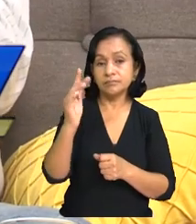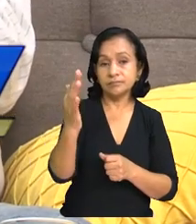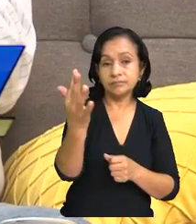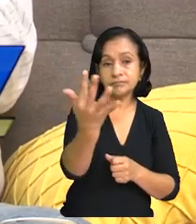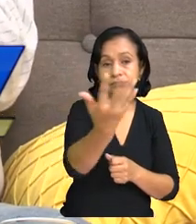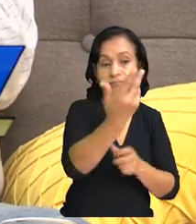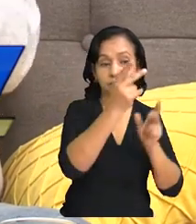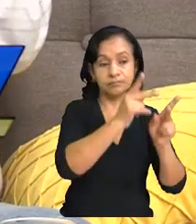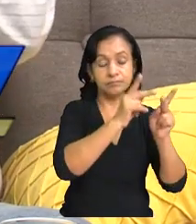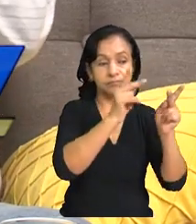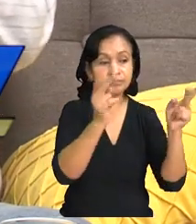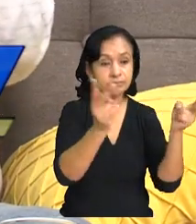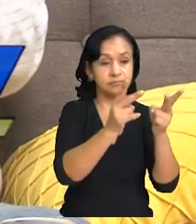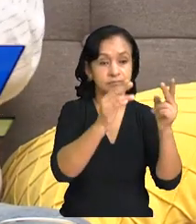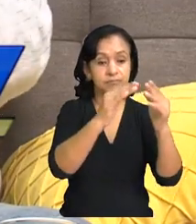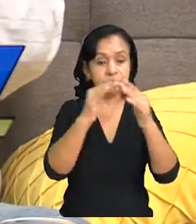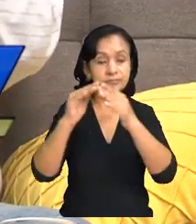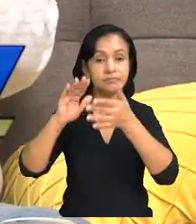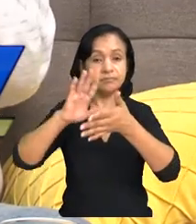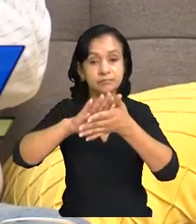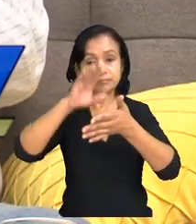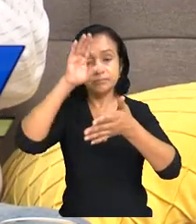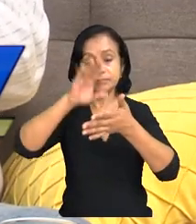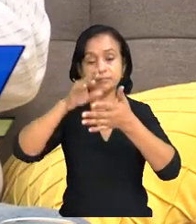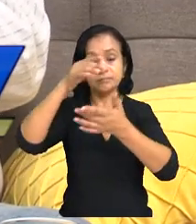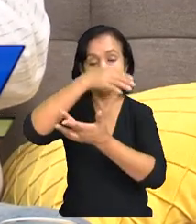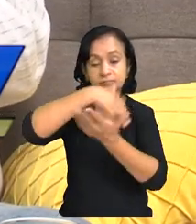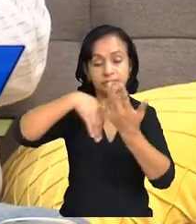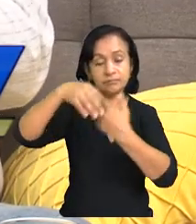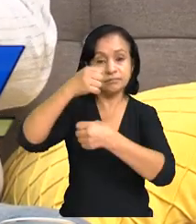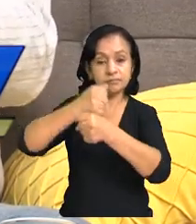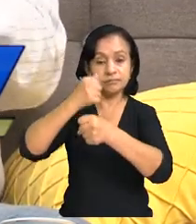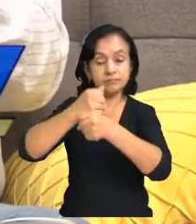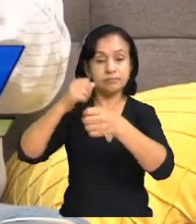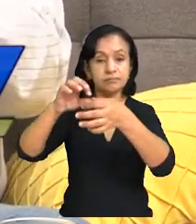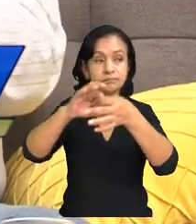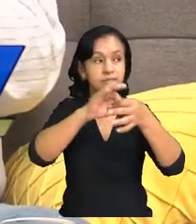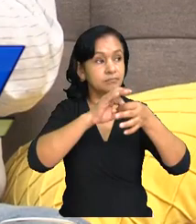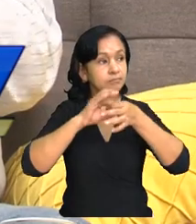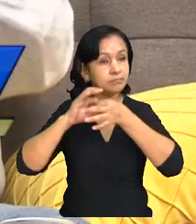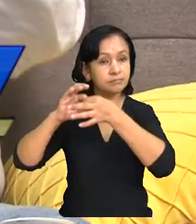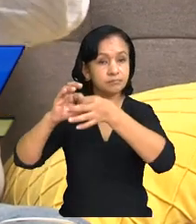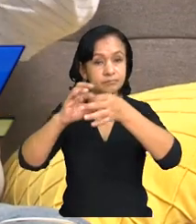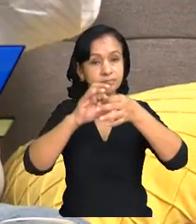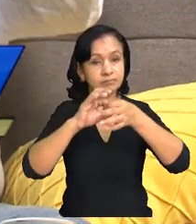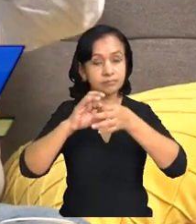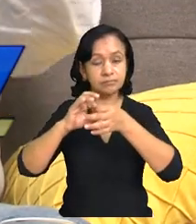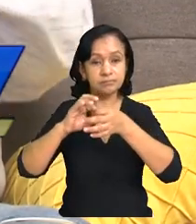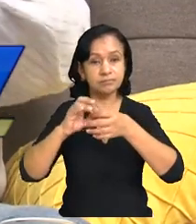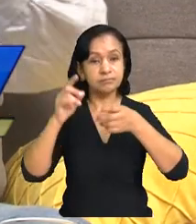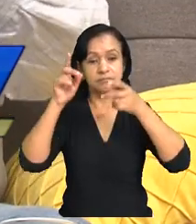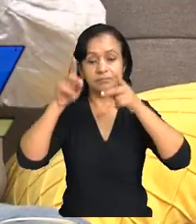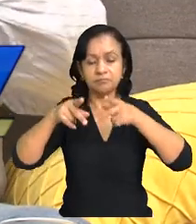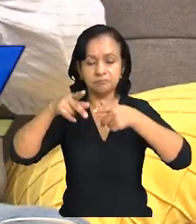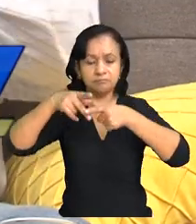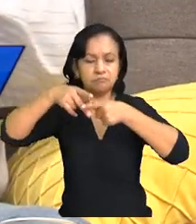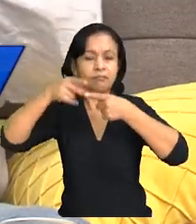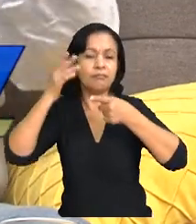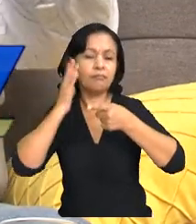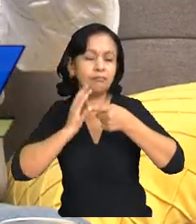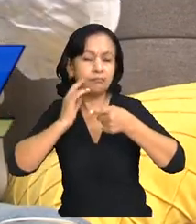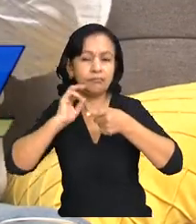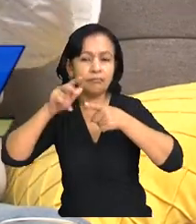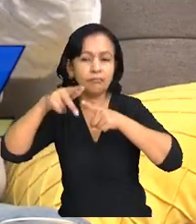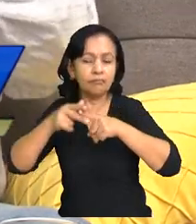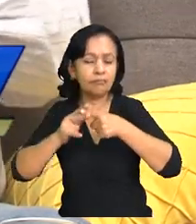comunidad se vaya apropiando, involucrando. No simplemente que haya un fontanero brillante ahí, hay una comunidad